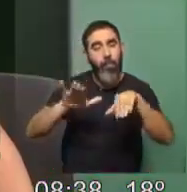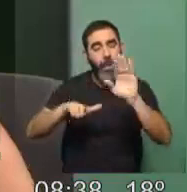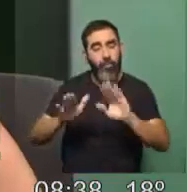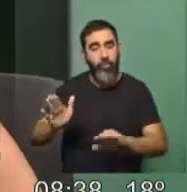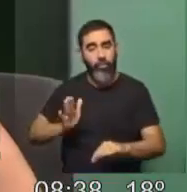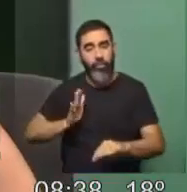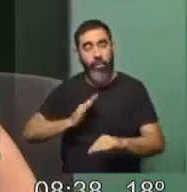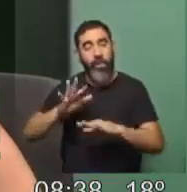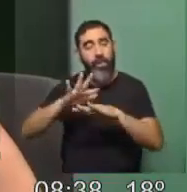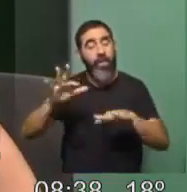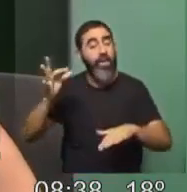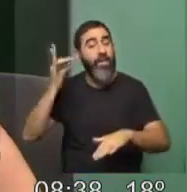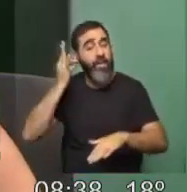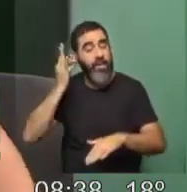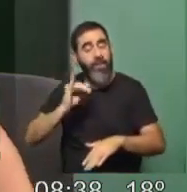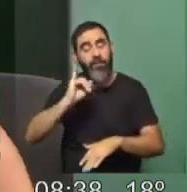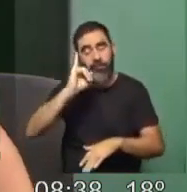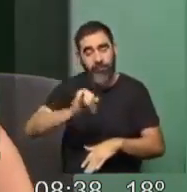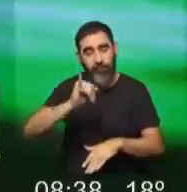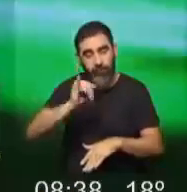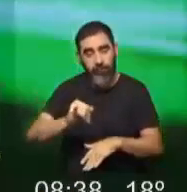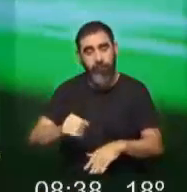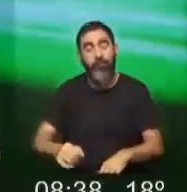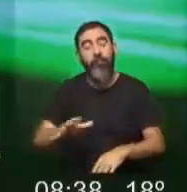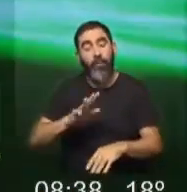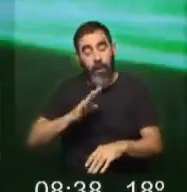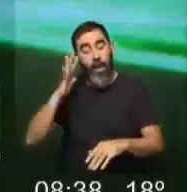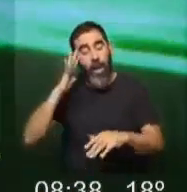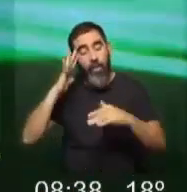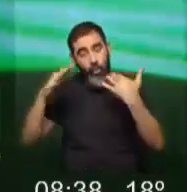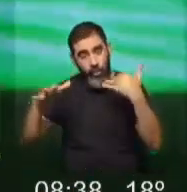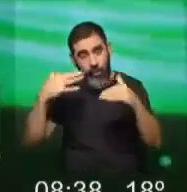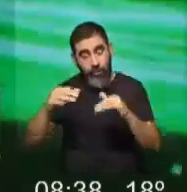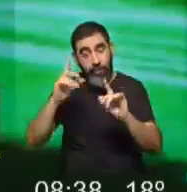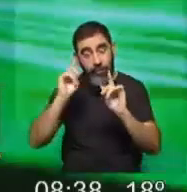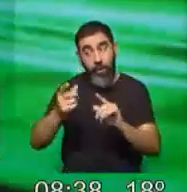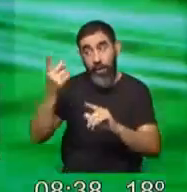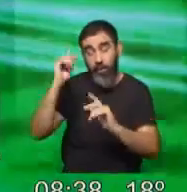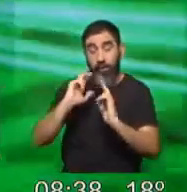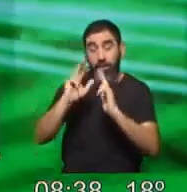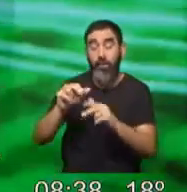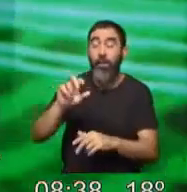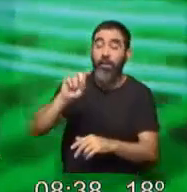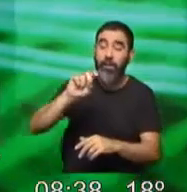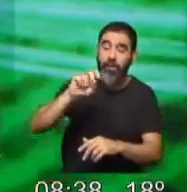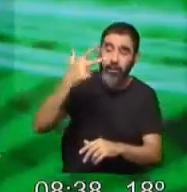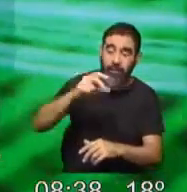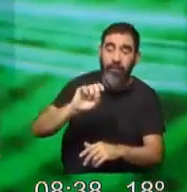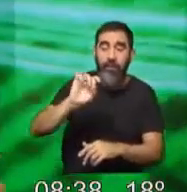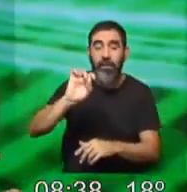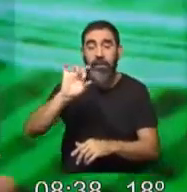mujeres, de Y niñas. de niñas, sí. Si bien adolescentes, ayer decían entre 13 y 15 es el